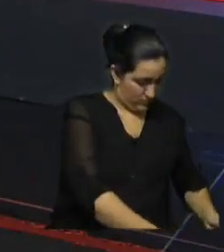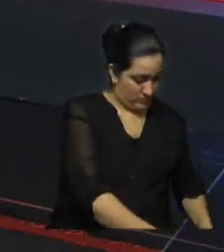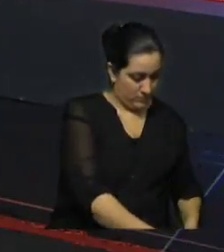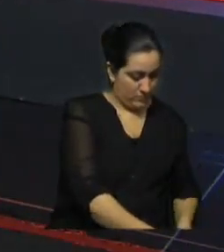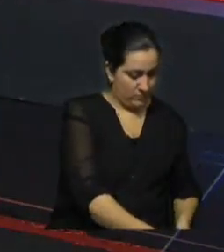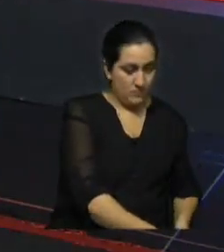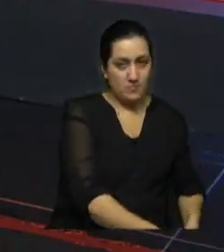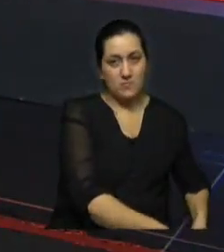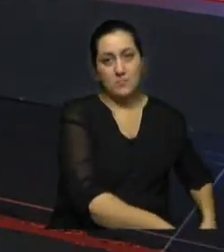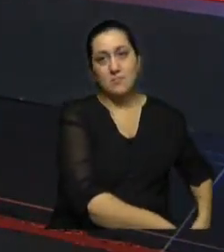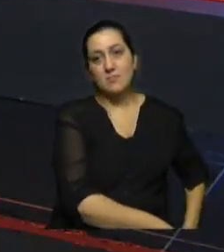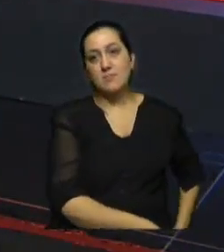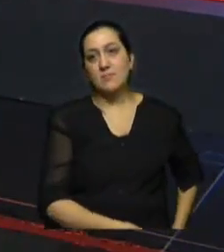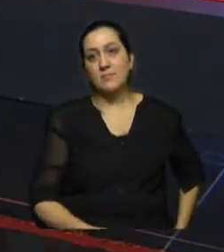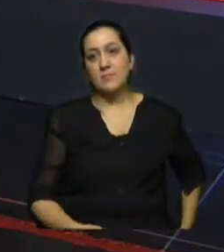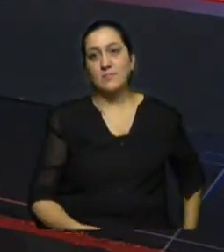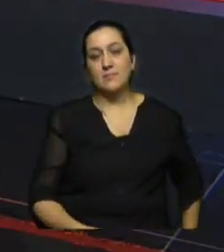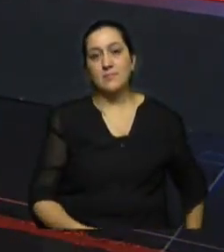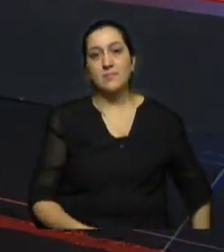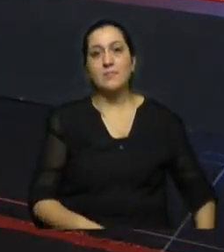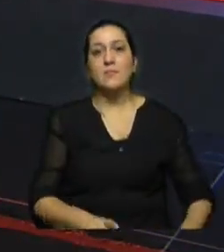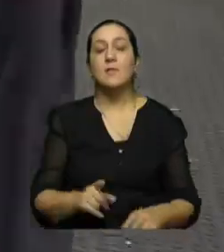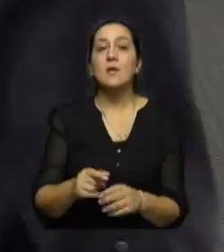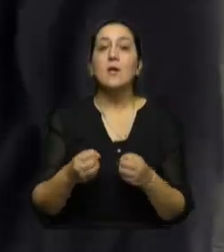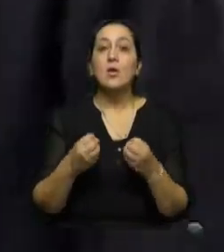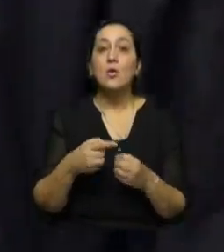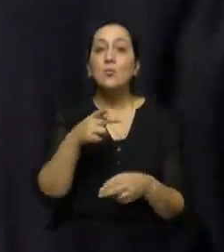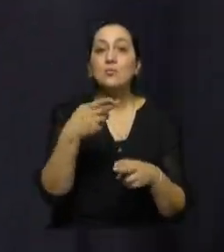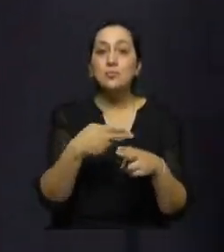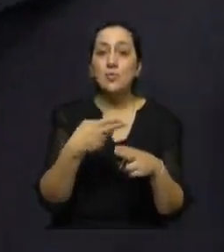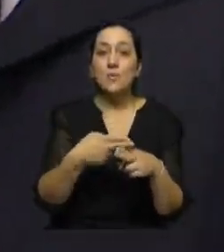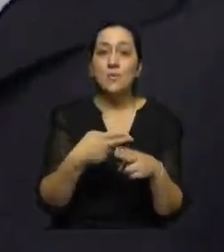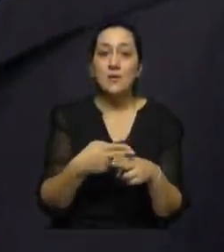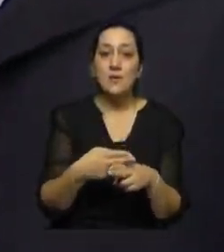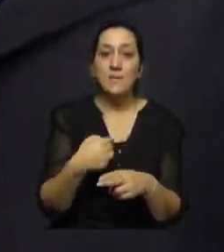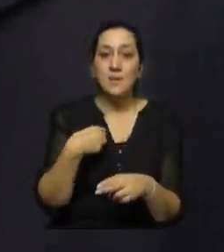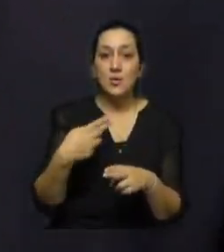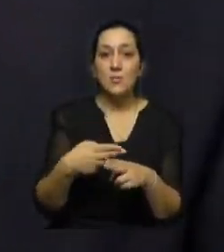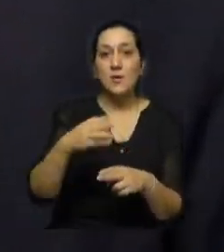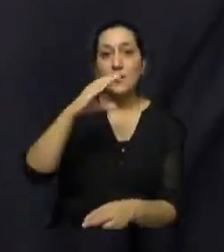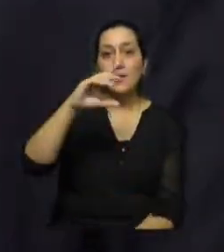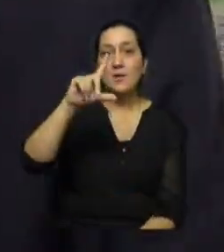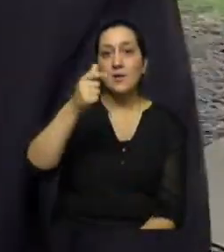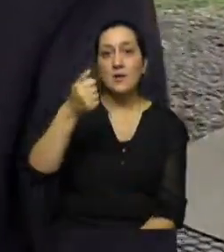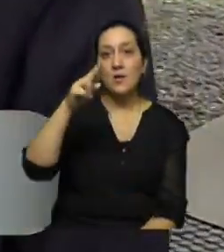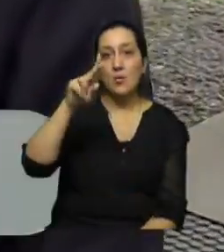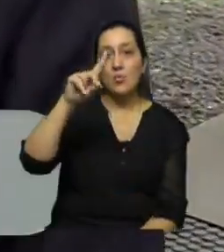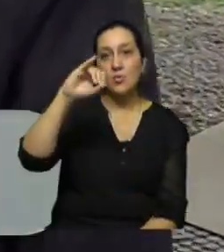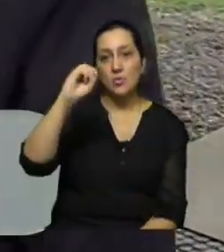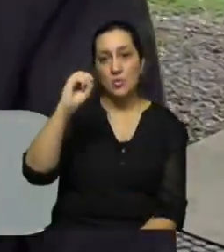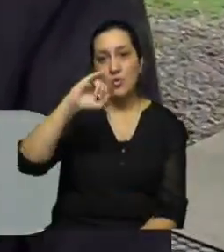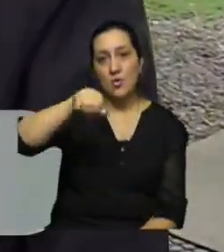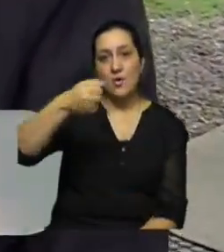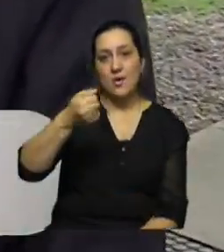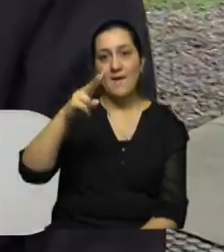momento como las aguas, como dice uno de los libros más famosos de la historia. ¿Cómo es su nombre, caballero? Mi nombre es Claudio Javier. Claudio Javier,